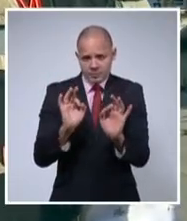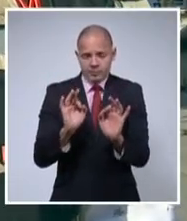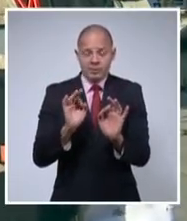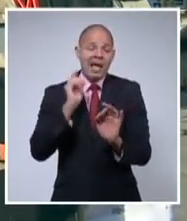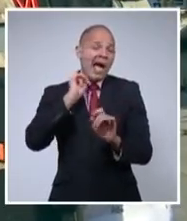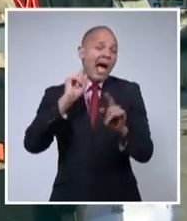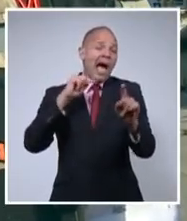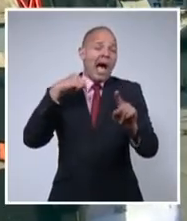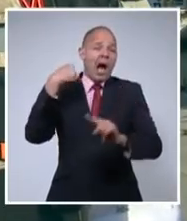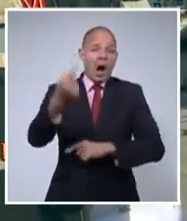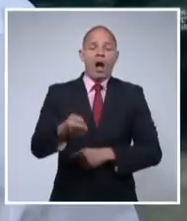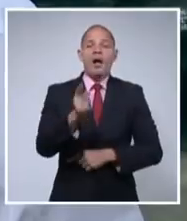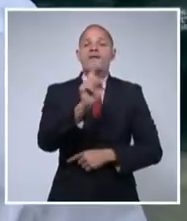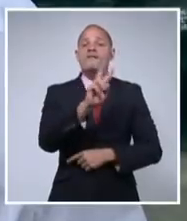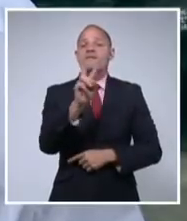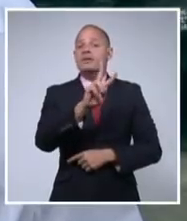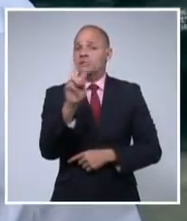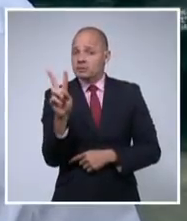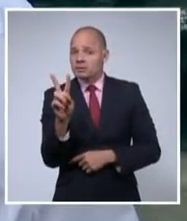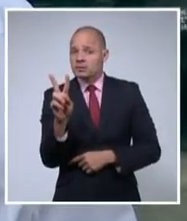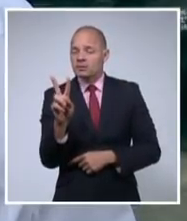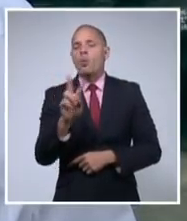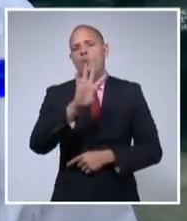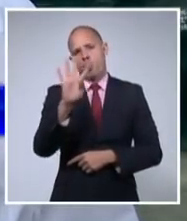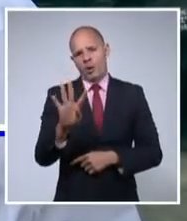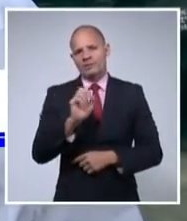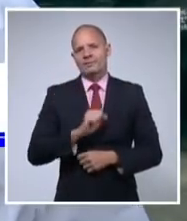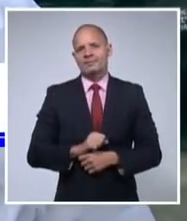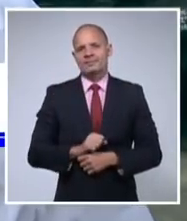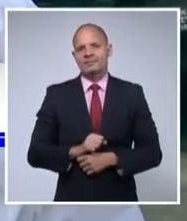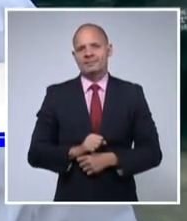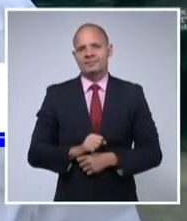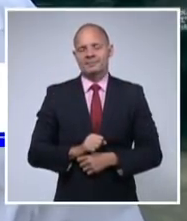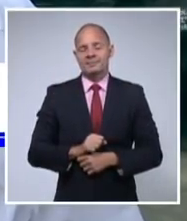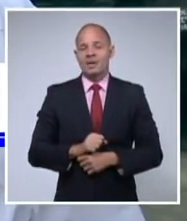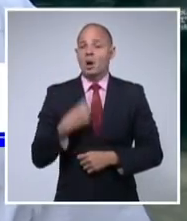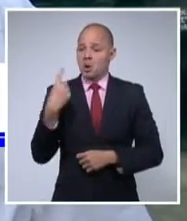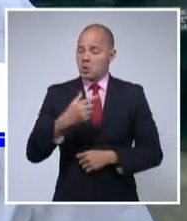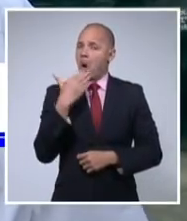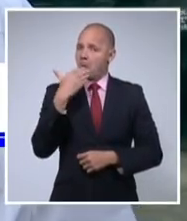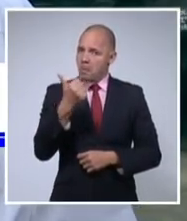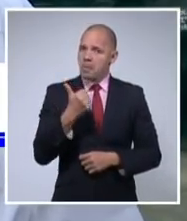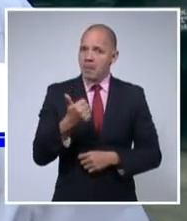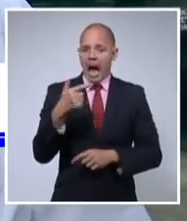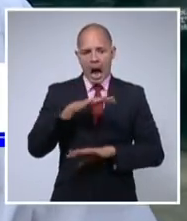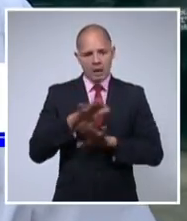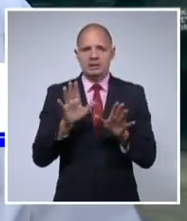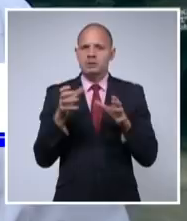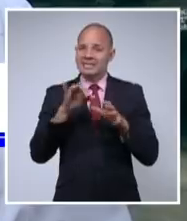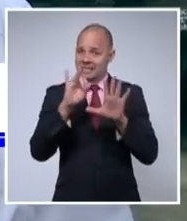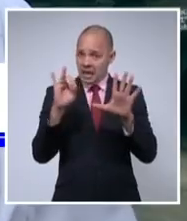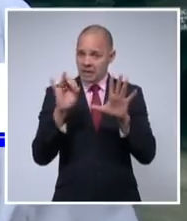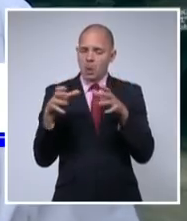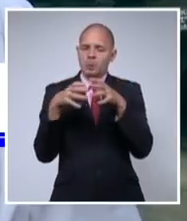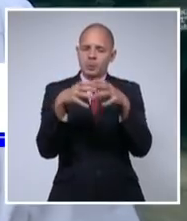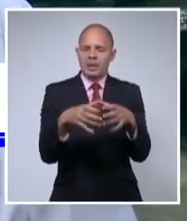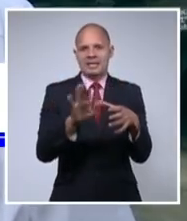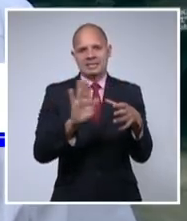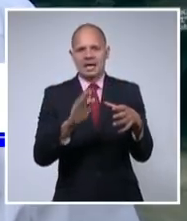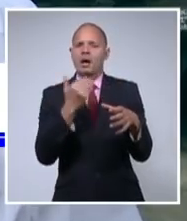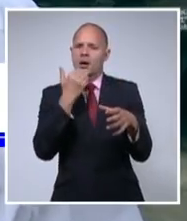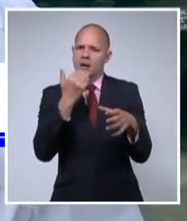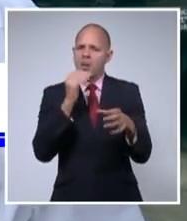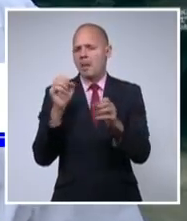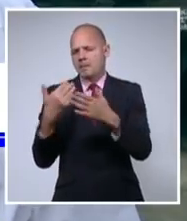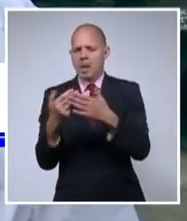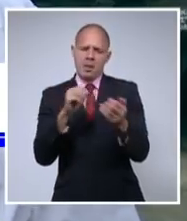2022 arribarán 4 más. Estamos muy satisfechos con la llegada de este lote. La industria está trabajando, las empresas están trabajando, están